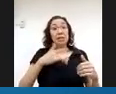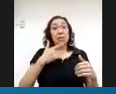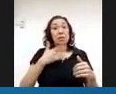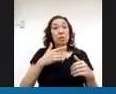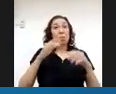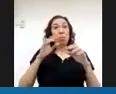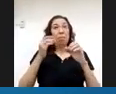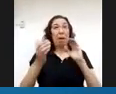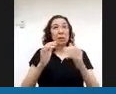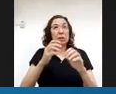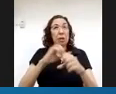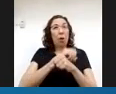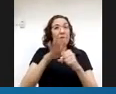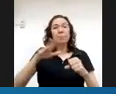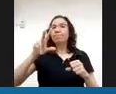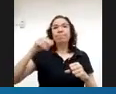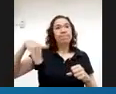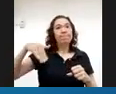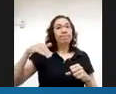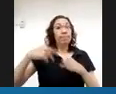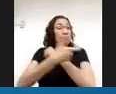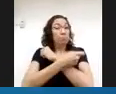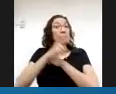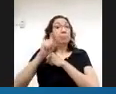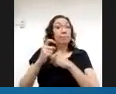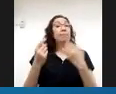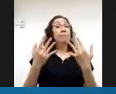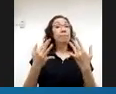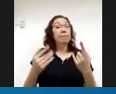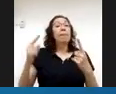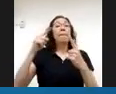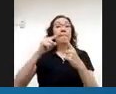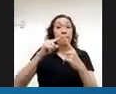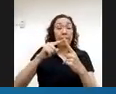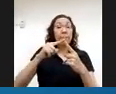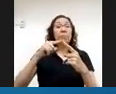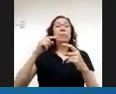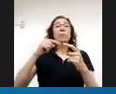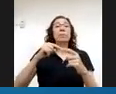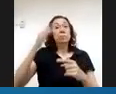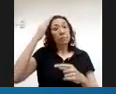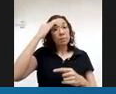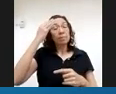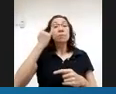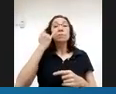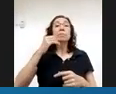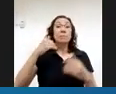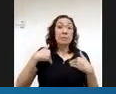sospechosa, no debe de vacunarse y debe de esperar a definir si es o no es COVID.